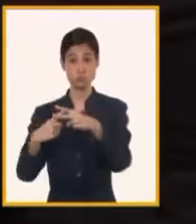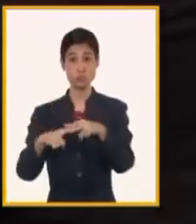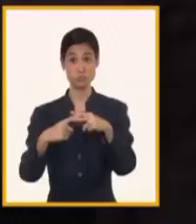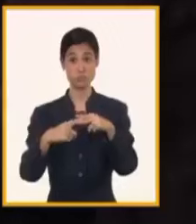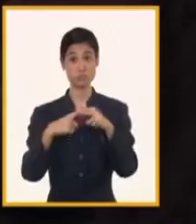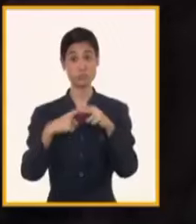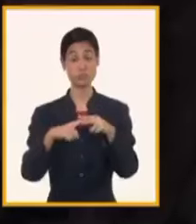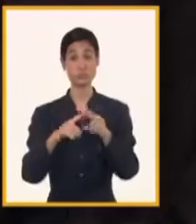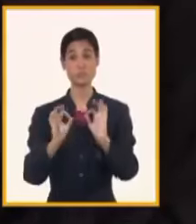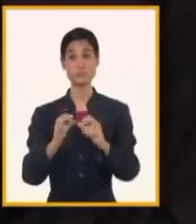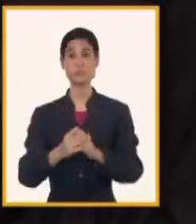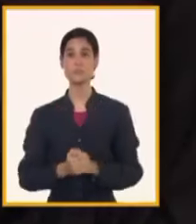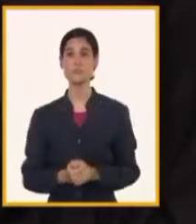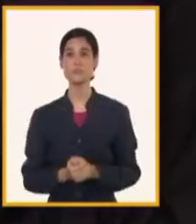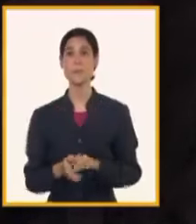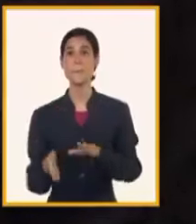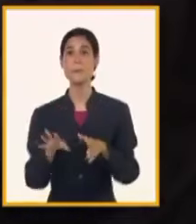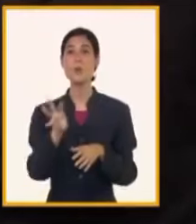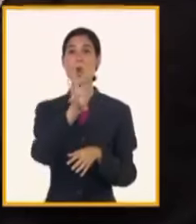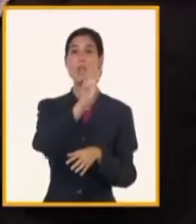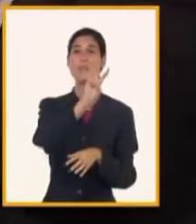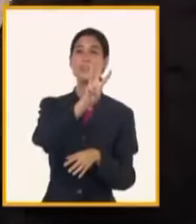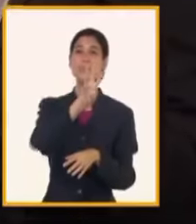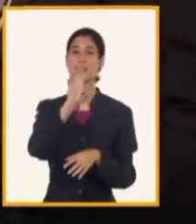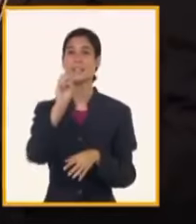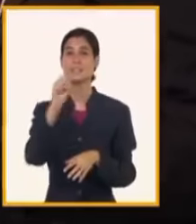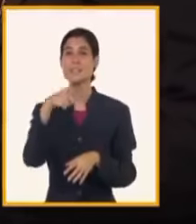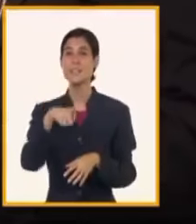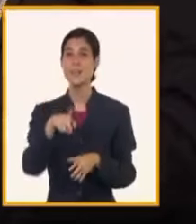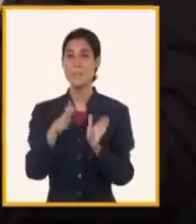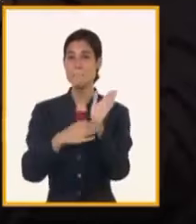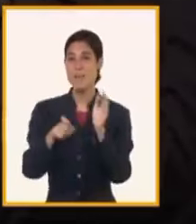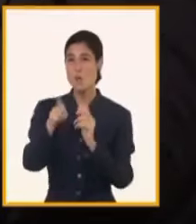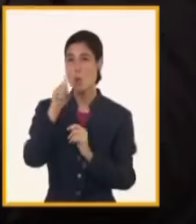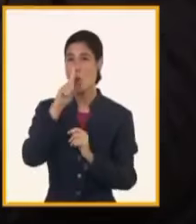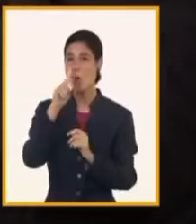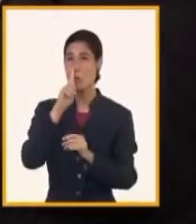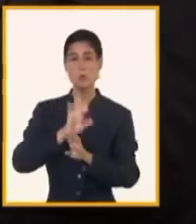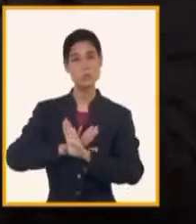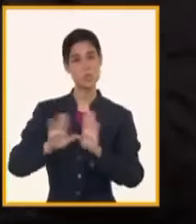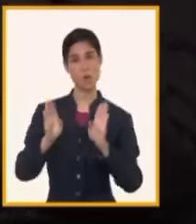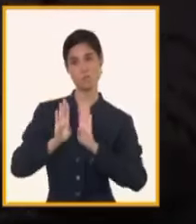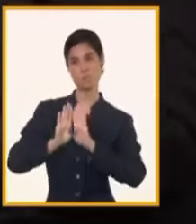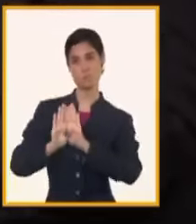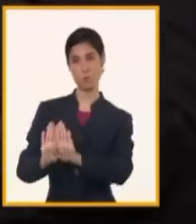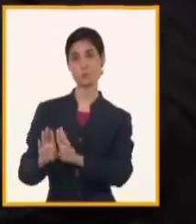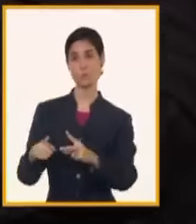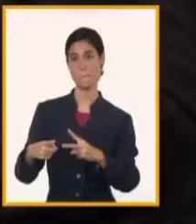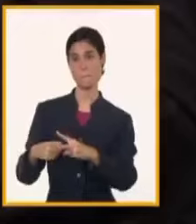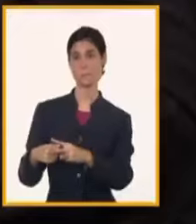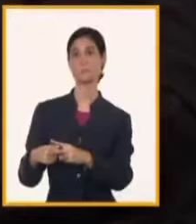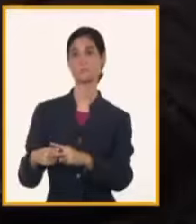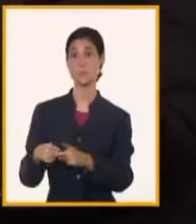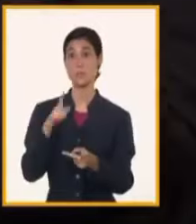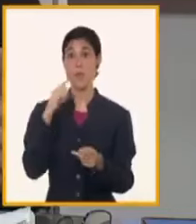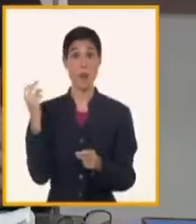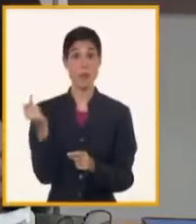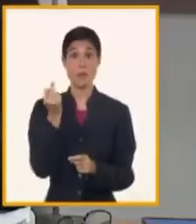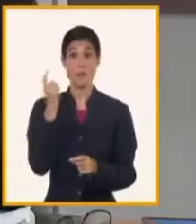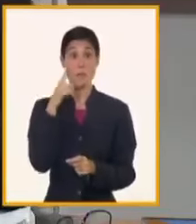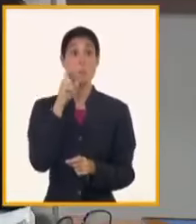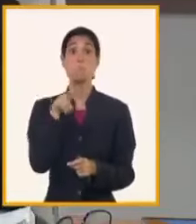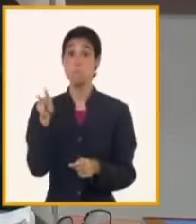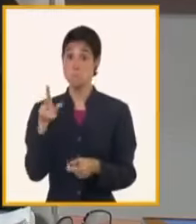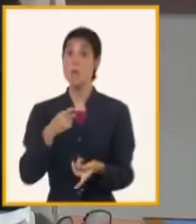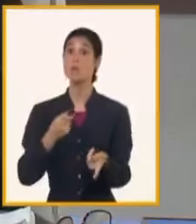30 de junio y nosotros paramos los mantenimientos y paramos ya los mantenimientos como habíamos dicho y se vio el resultado inmediatamente los